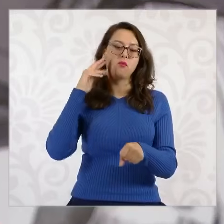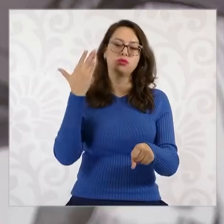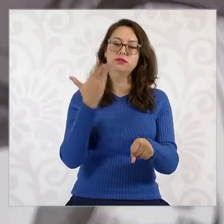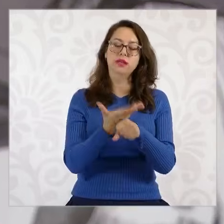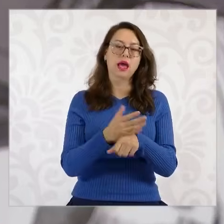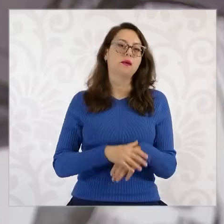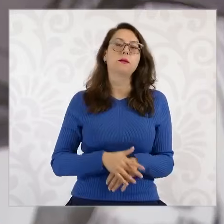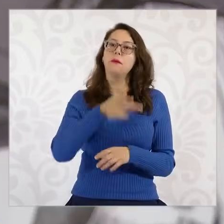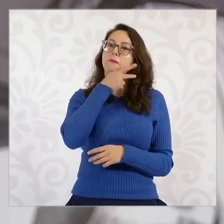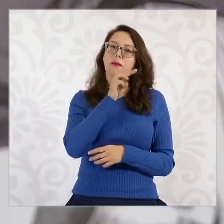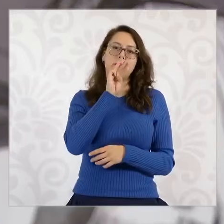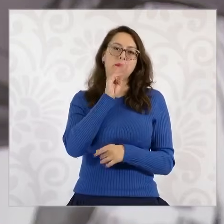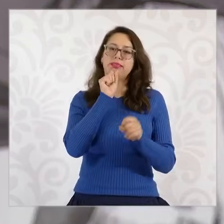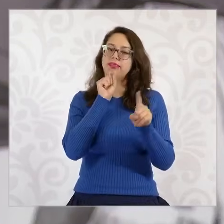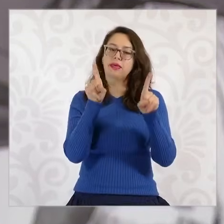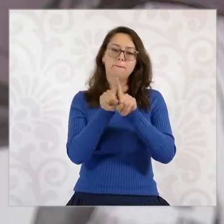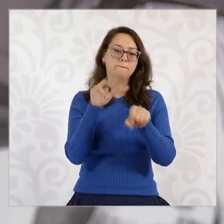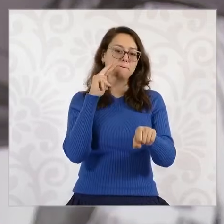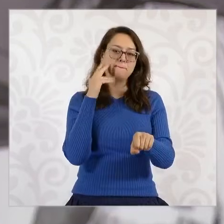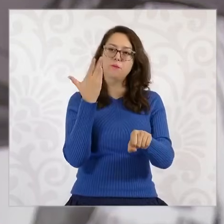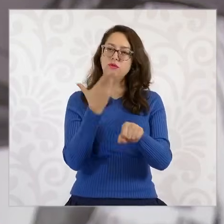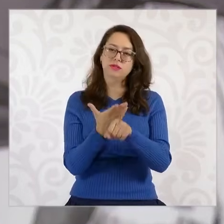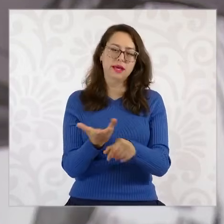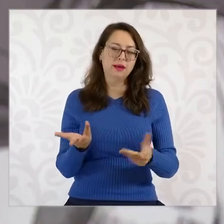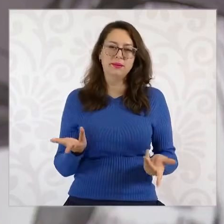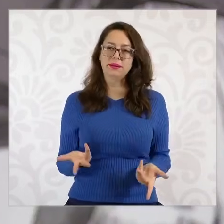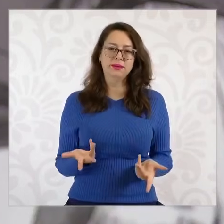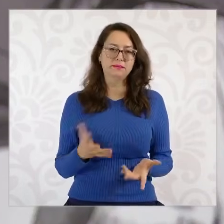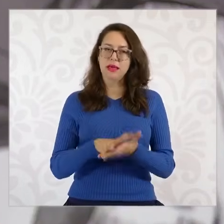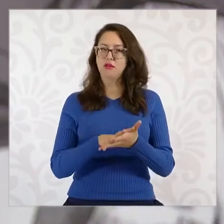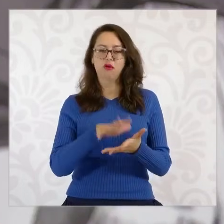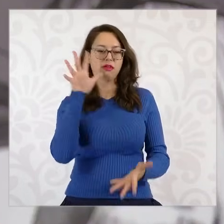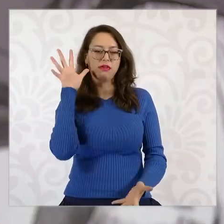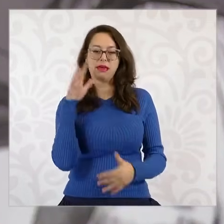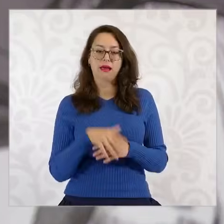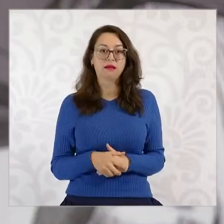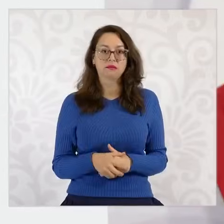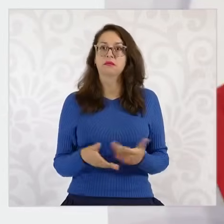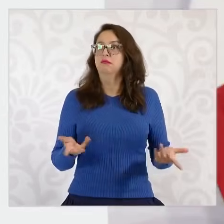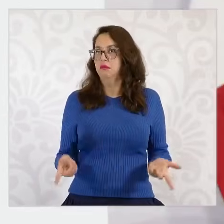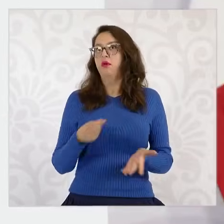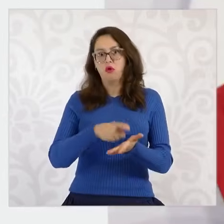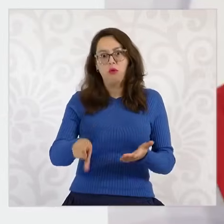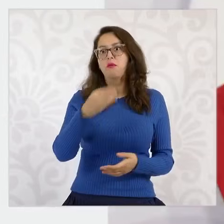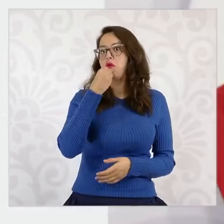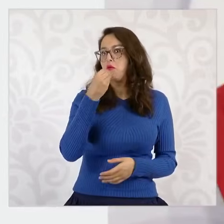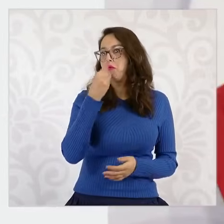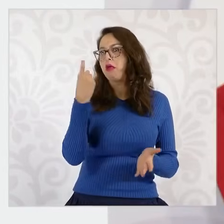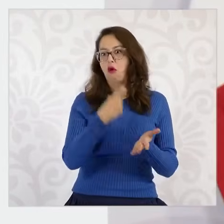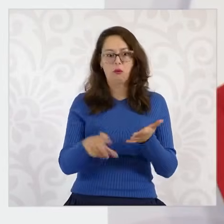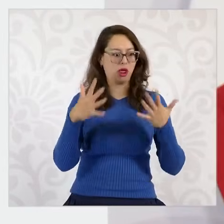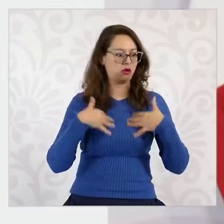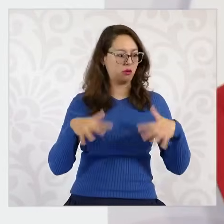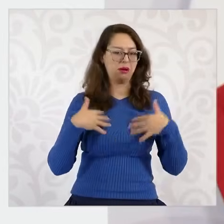las madres de familia y padres de familia cuando reciben un apoyo. Entonces, por supuesto, es para alimentación, para ropa, pues